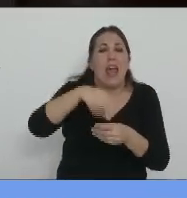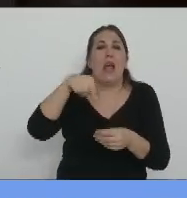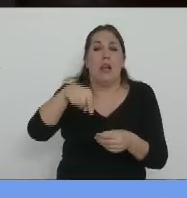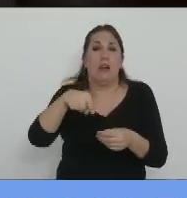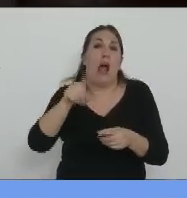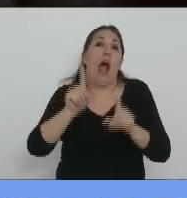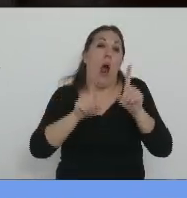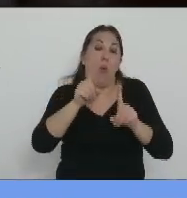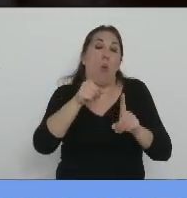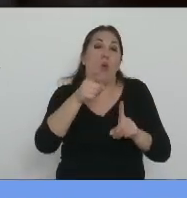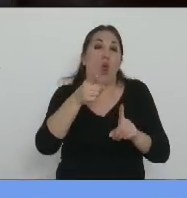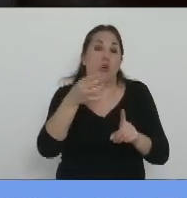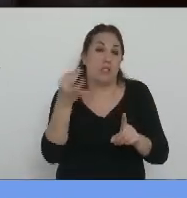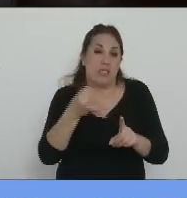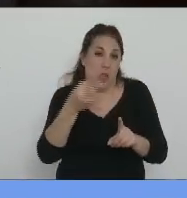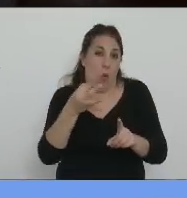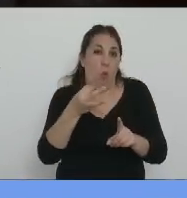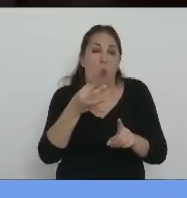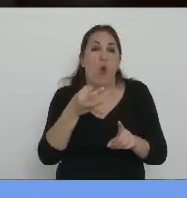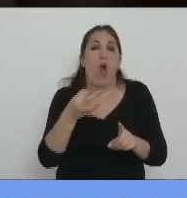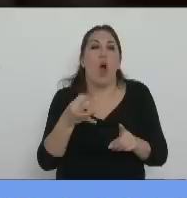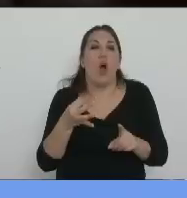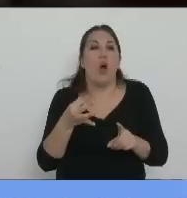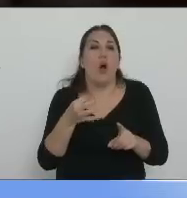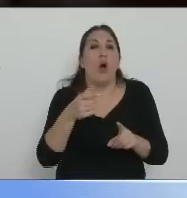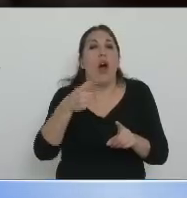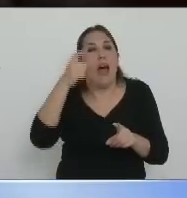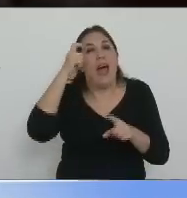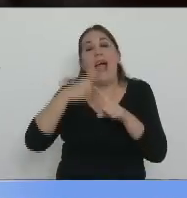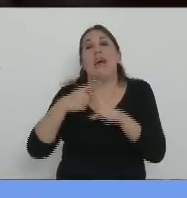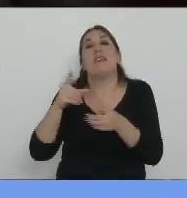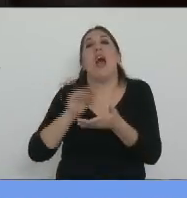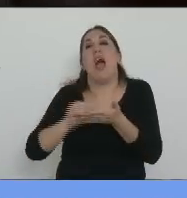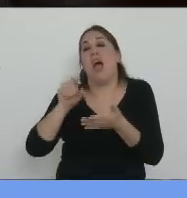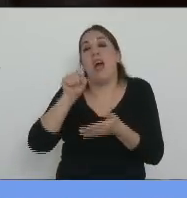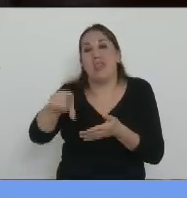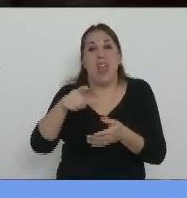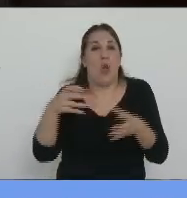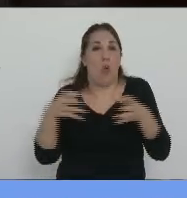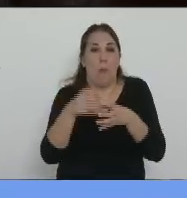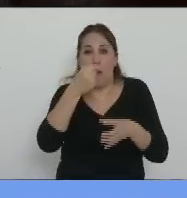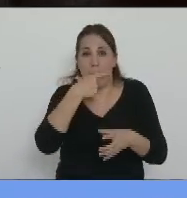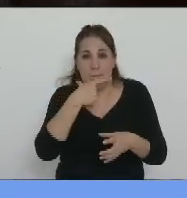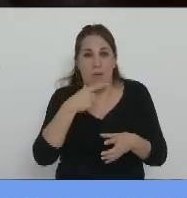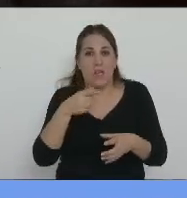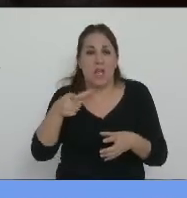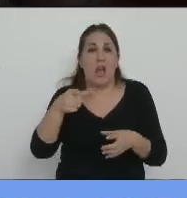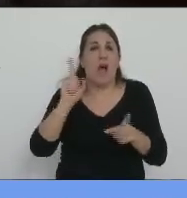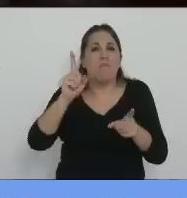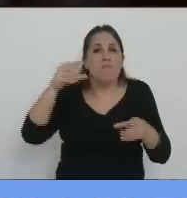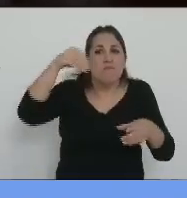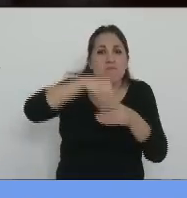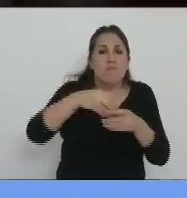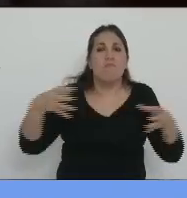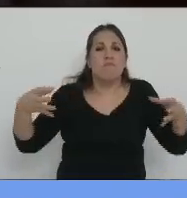seguro porque fueron parte funcionarios cambiemos que formaban parte de las unidades de bancas